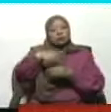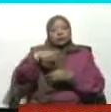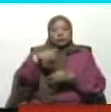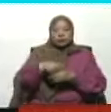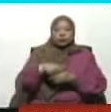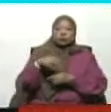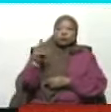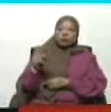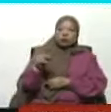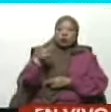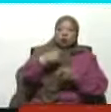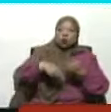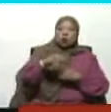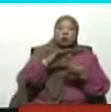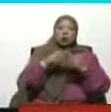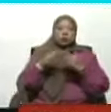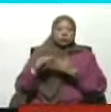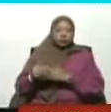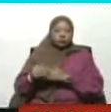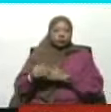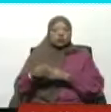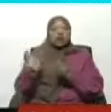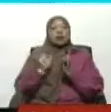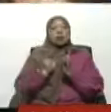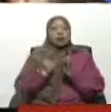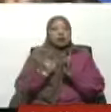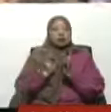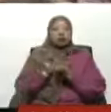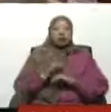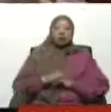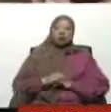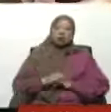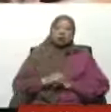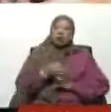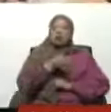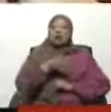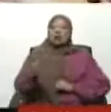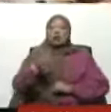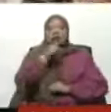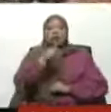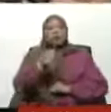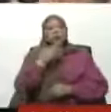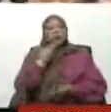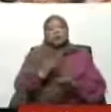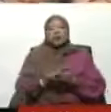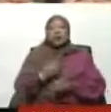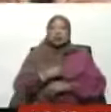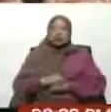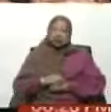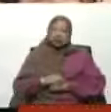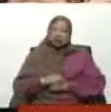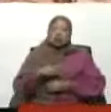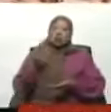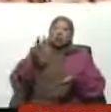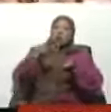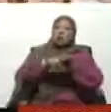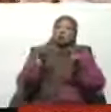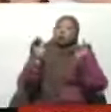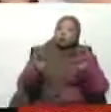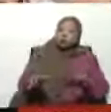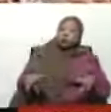ustedes en los circuitos comunales de manera directa. Excelente noticia, presidente. Bueno, cúmplase.